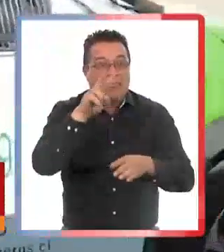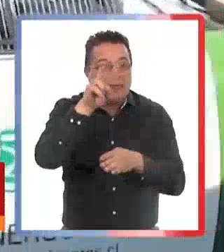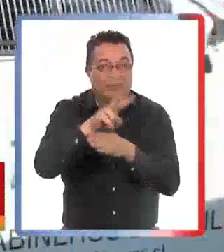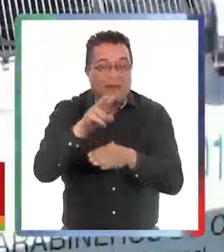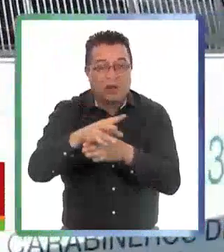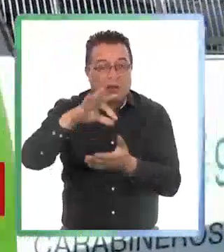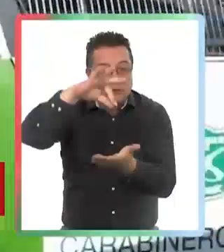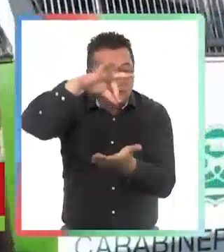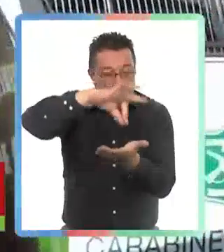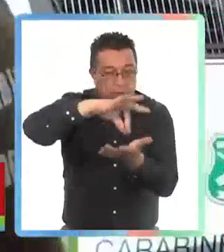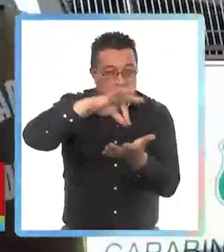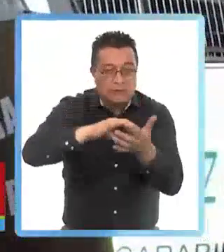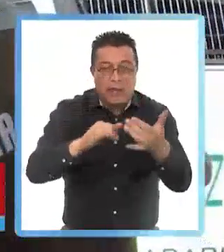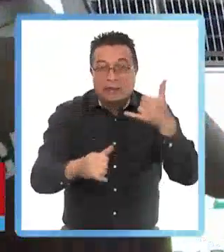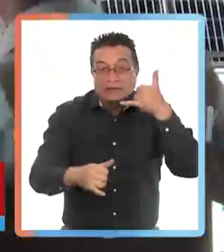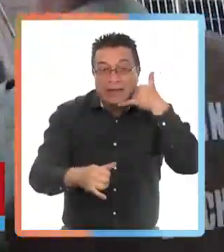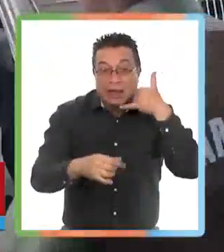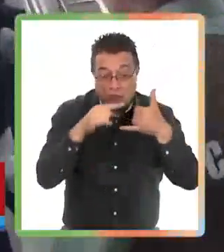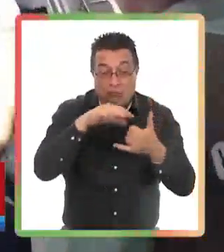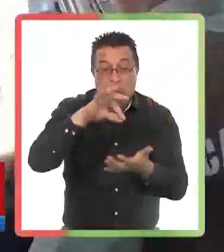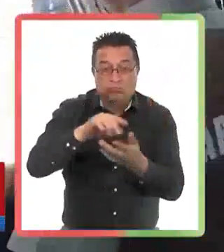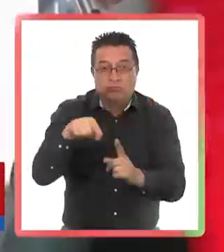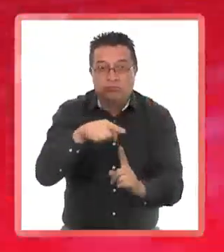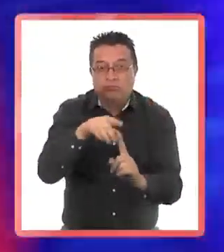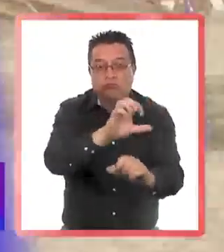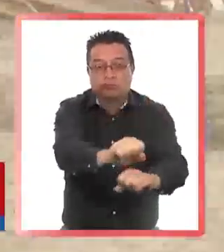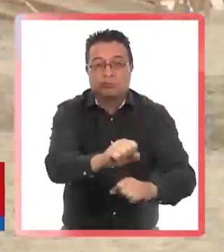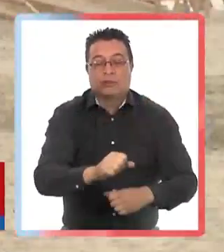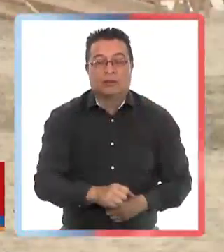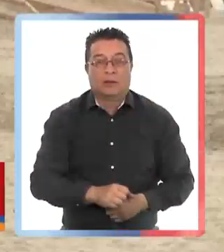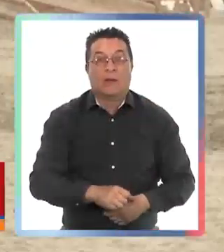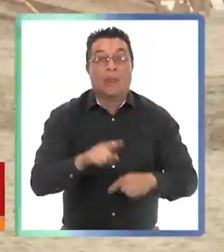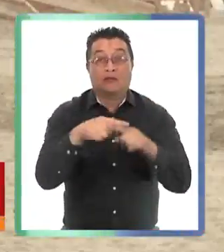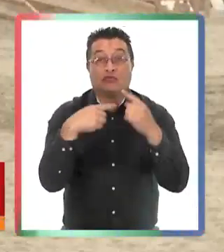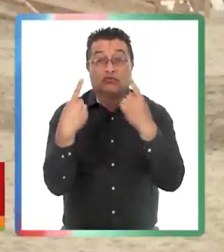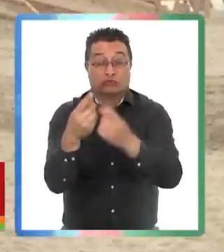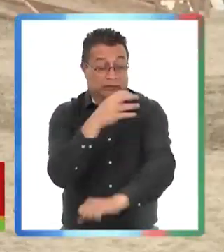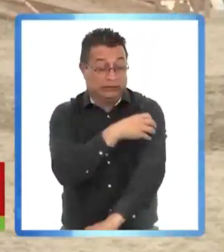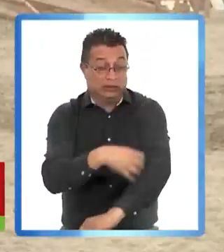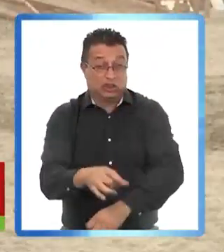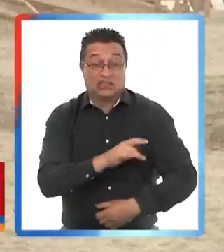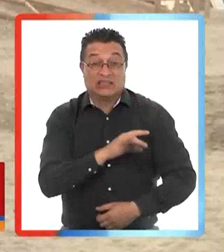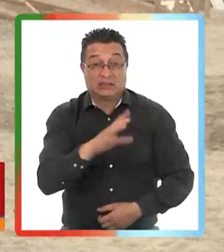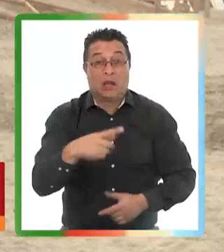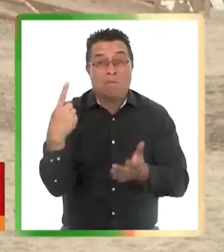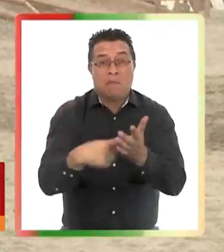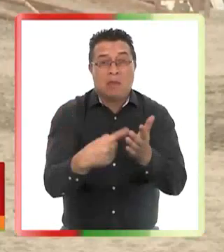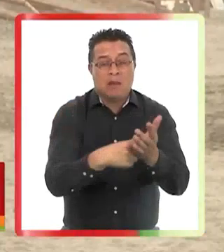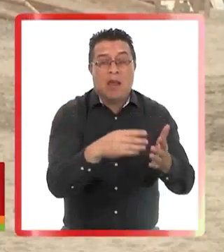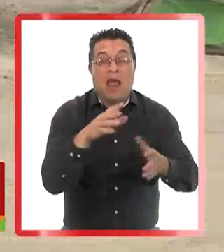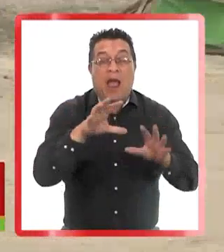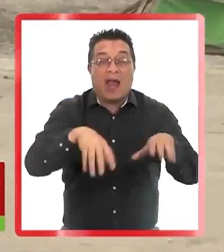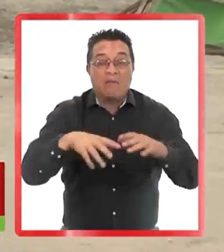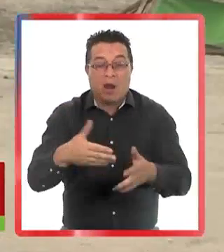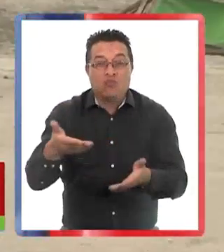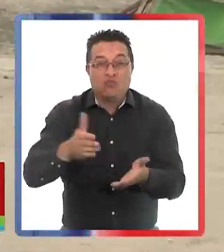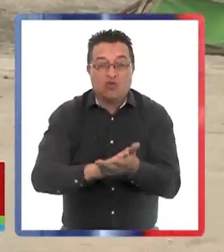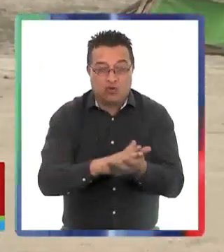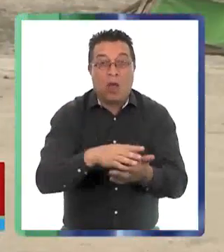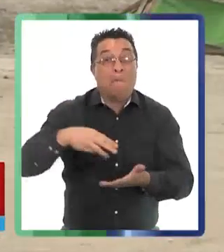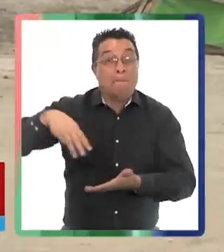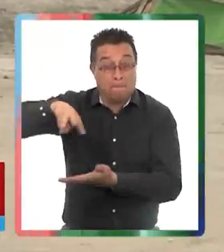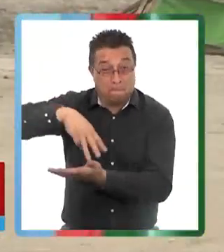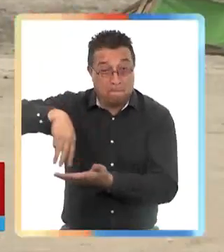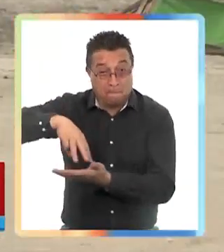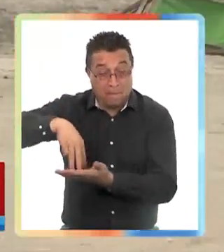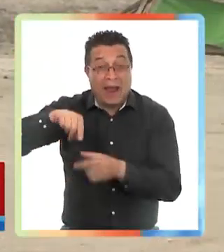testigos y la georreferenciación de sus teléfonos celulares. En casi todas las regiones del país, miles de animales han muerto por gripe aviar. En